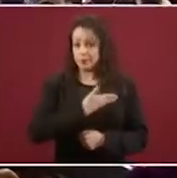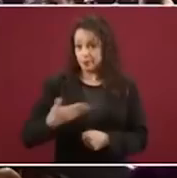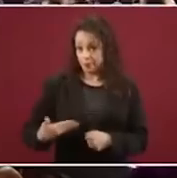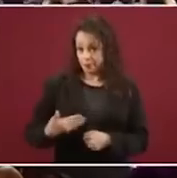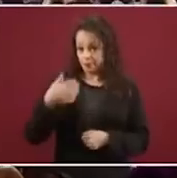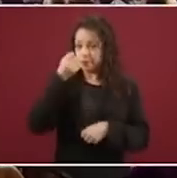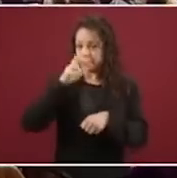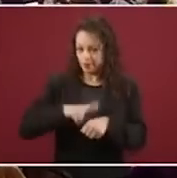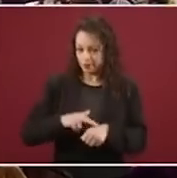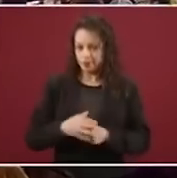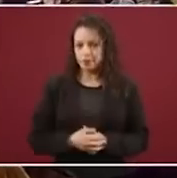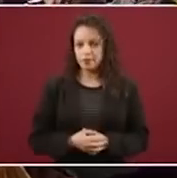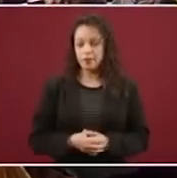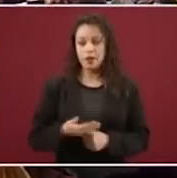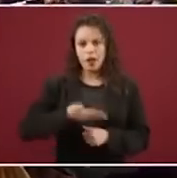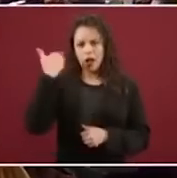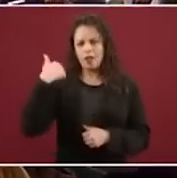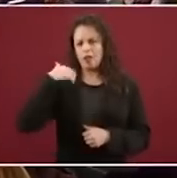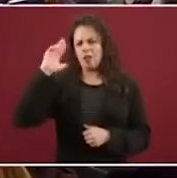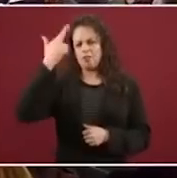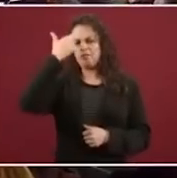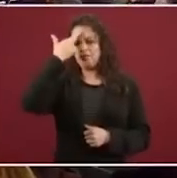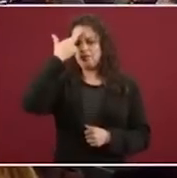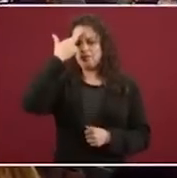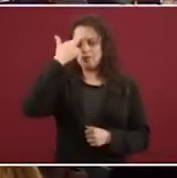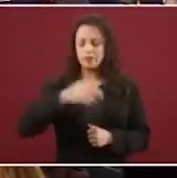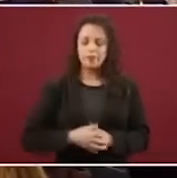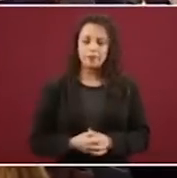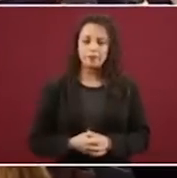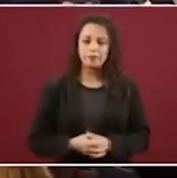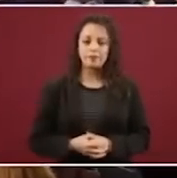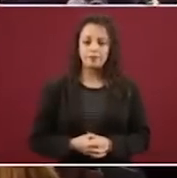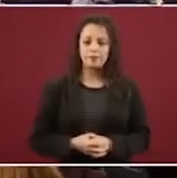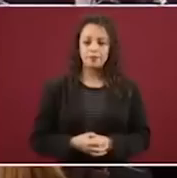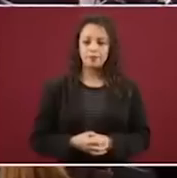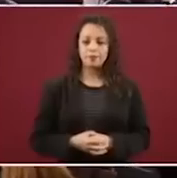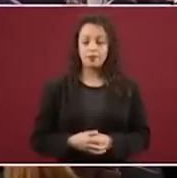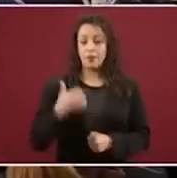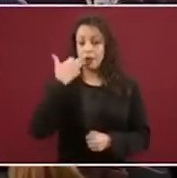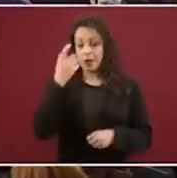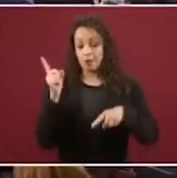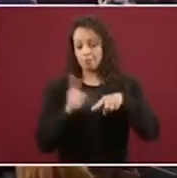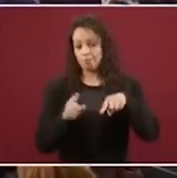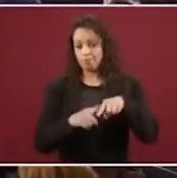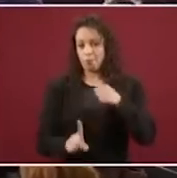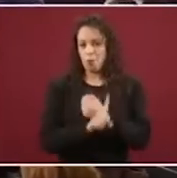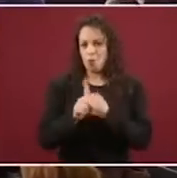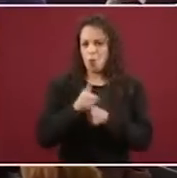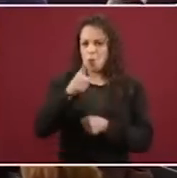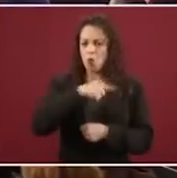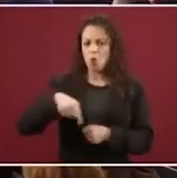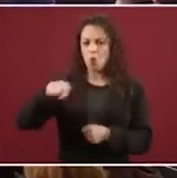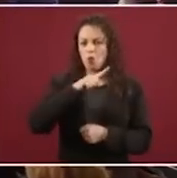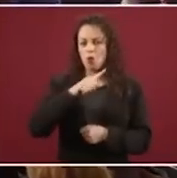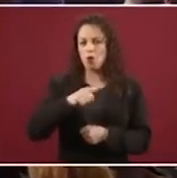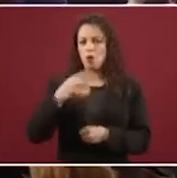secretario, yo recuerdo que con el propósito de combatir el gran problema de la obesidad que hay en nuestro país,